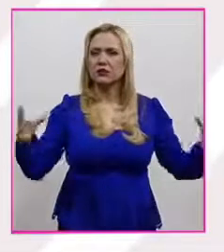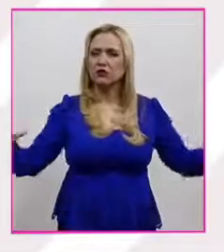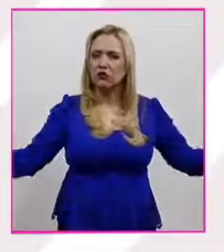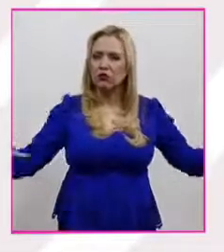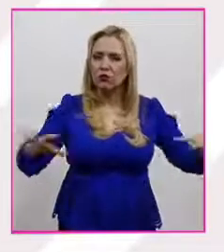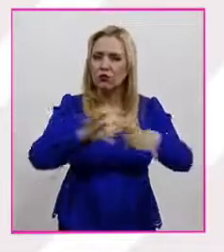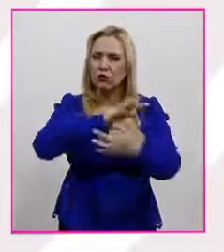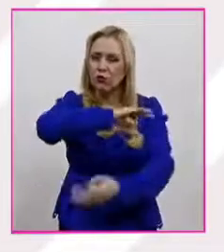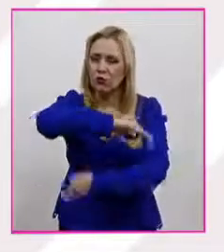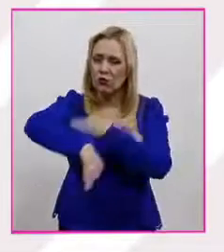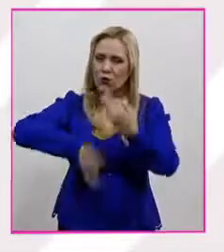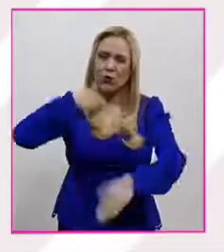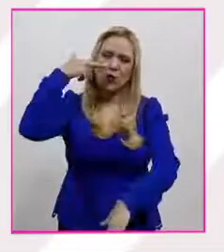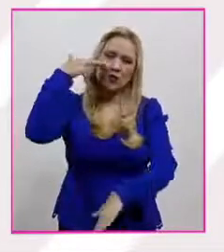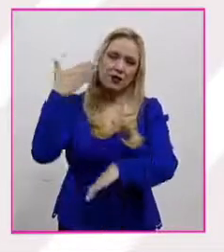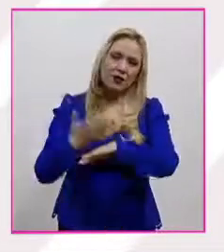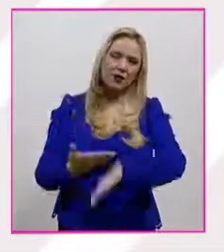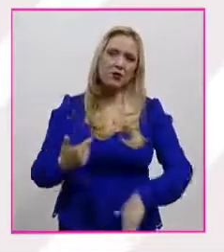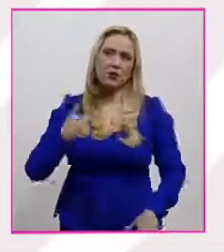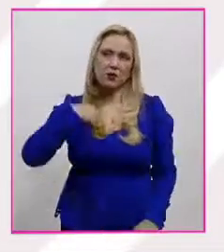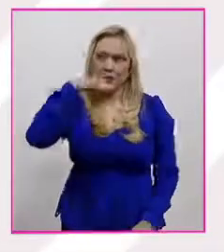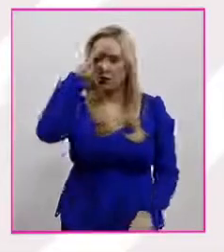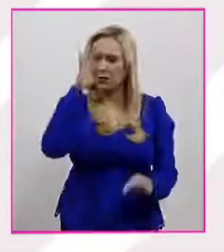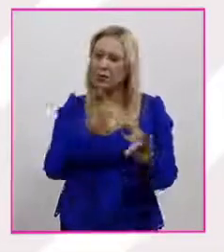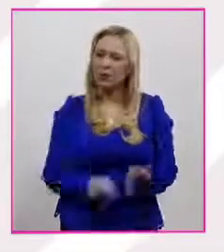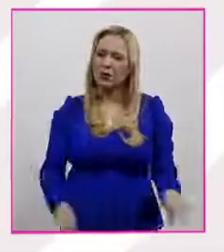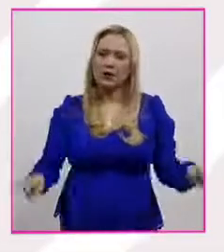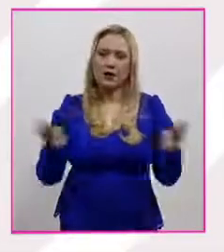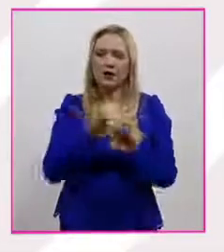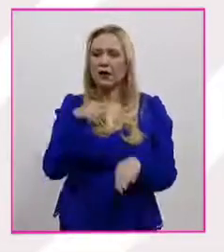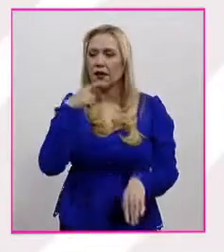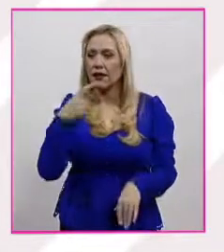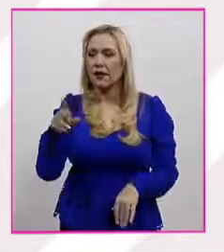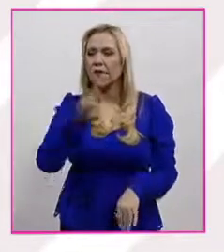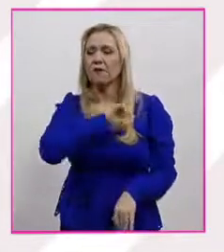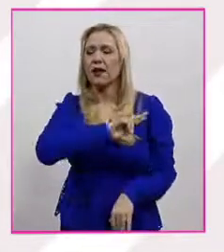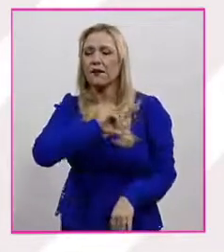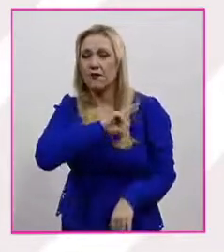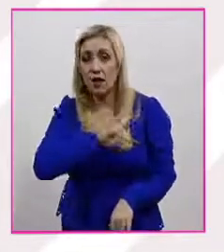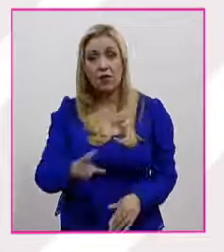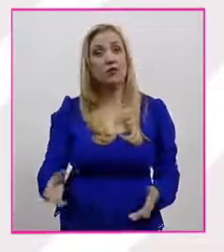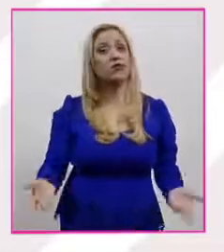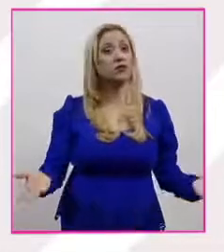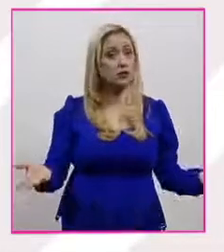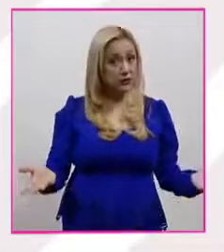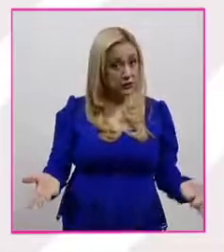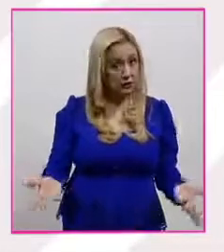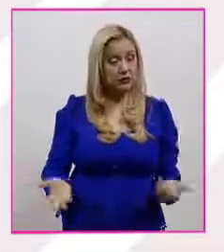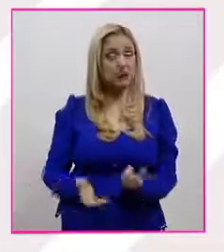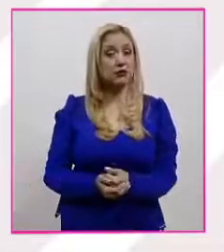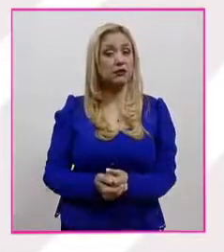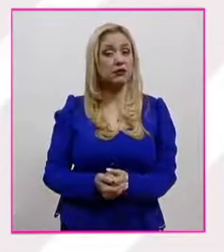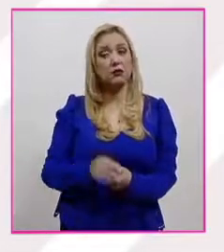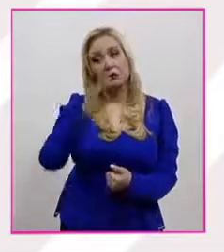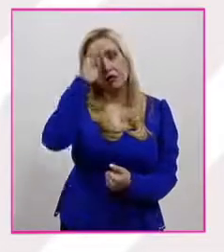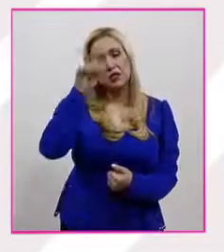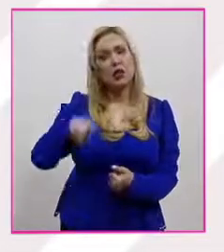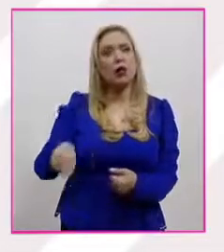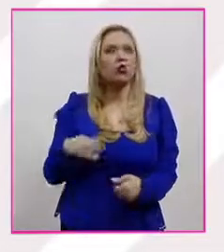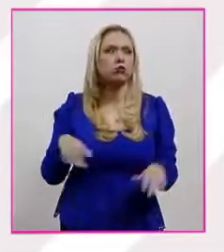de corresponsabilidad y me parece fundamental eso que mencionas del sector privado, Luis, porque si bien